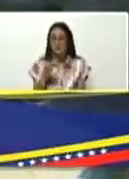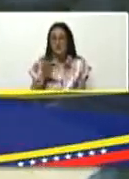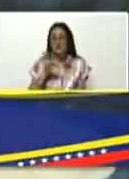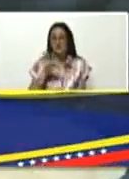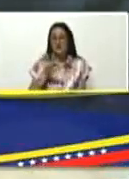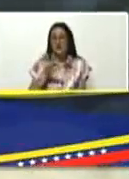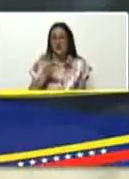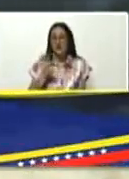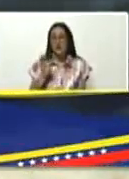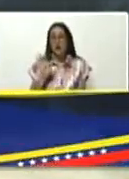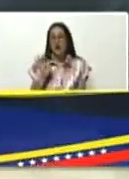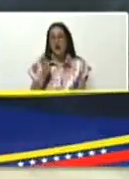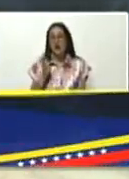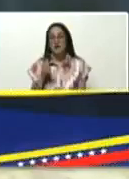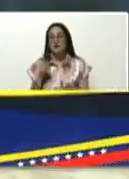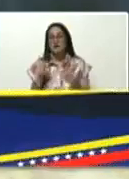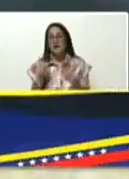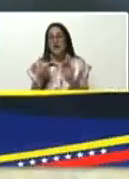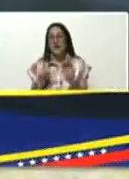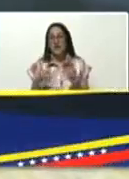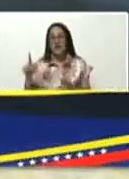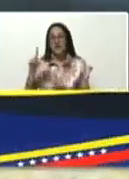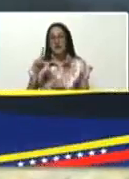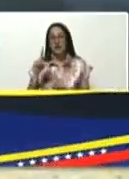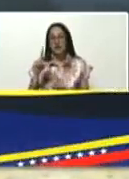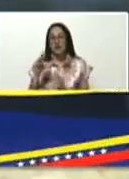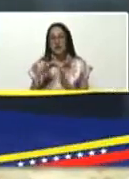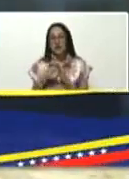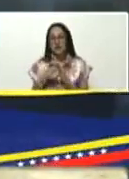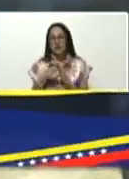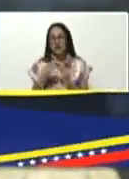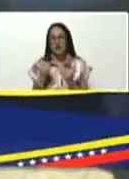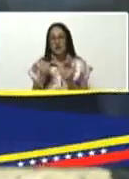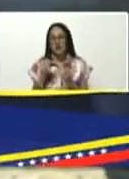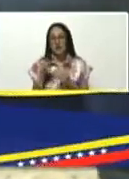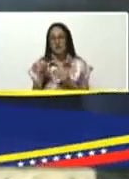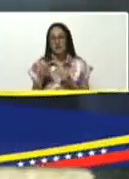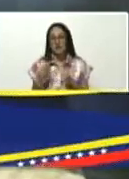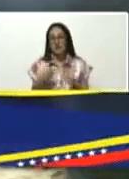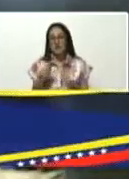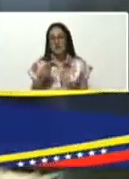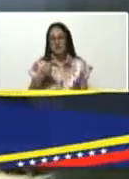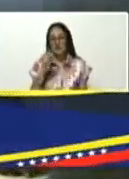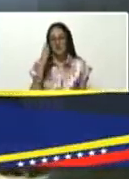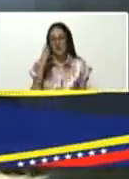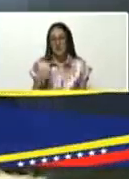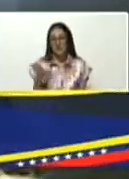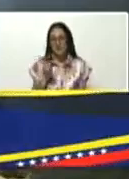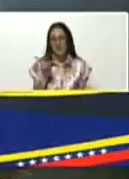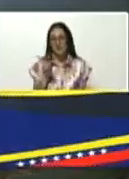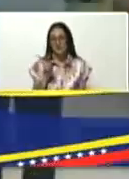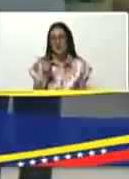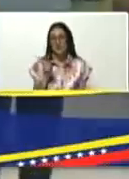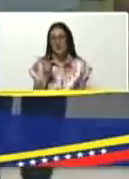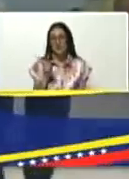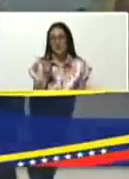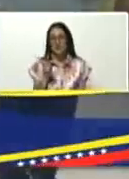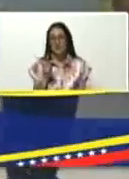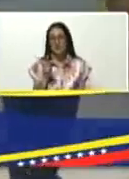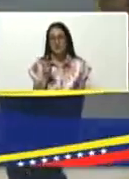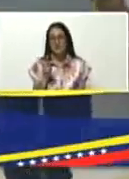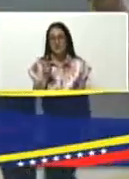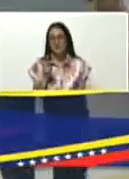a 6 litros por cabeza de todas aquellas que están en ordeño. Sabrás que en Venezuela de verdad es